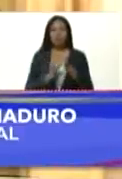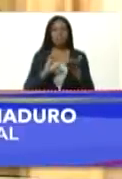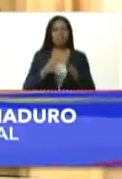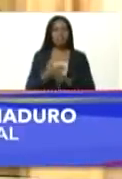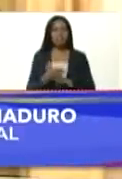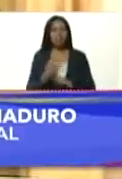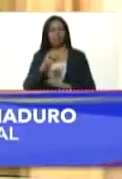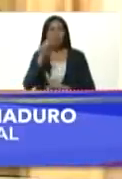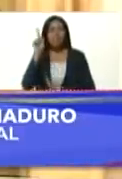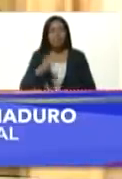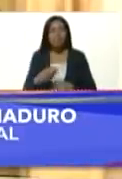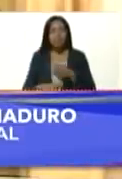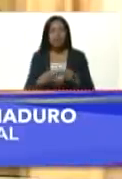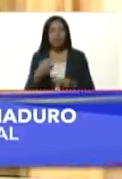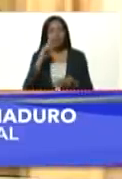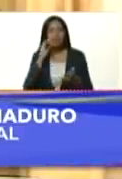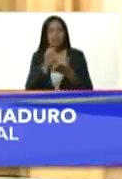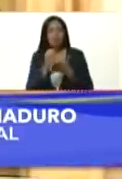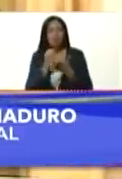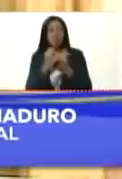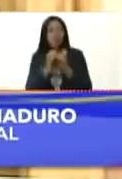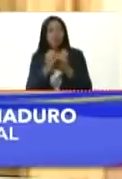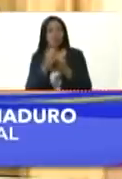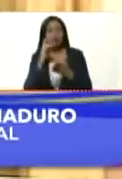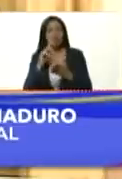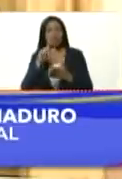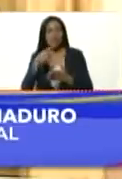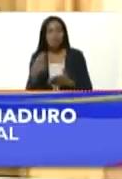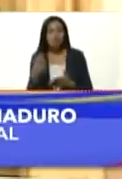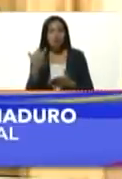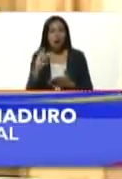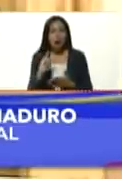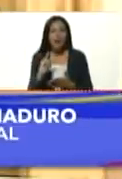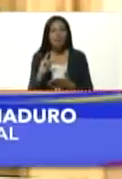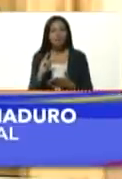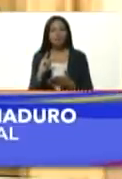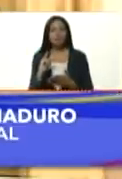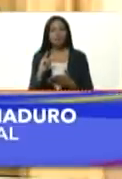necesitas realizar pruebas de despistajes y aislar.